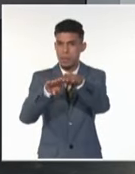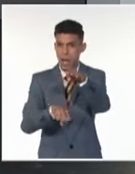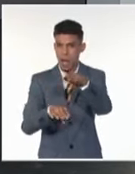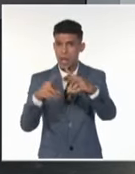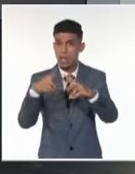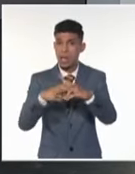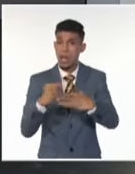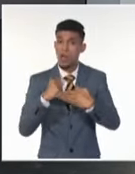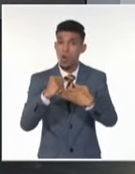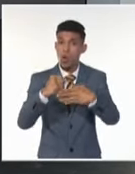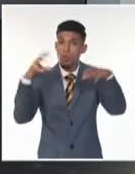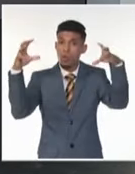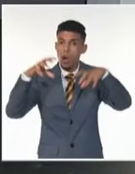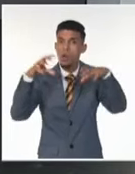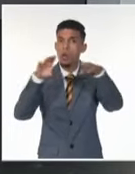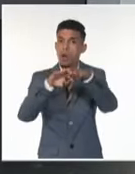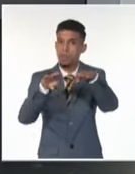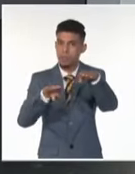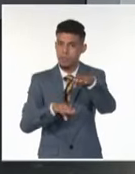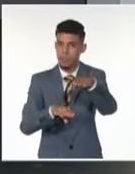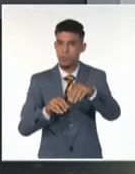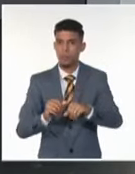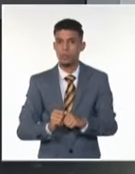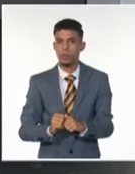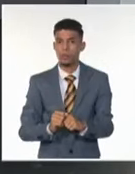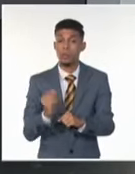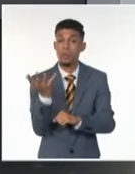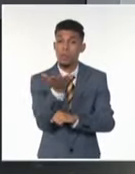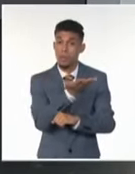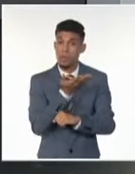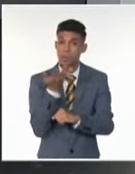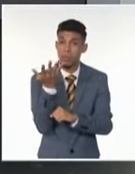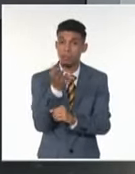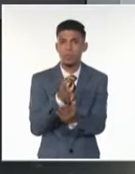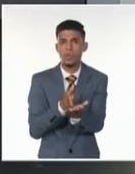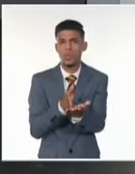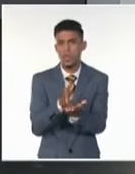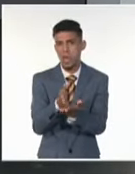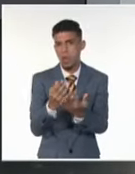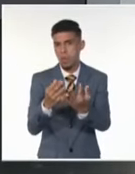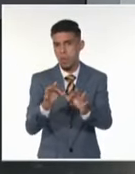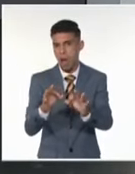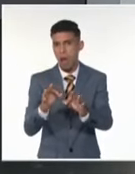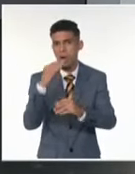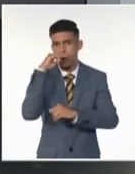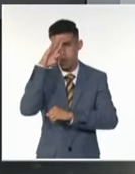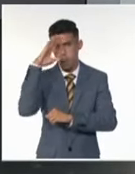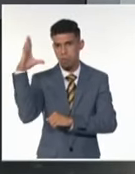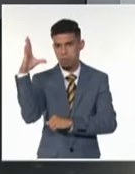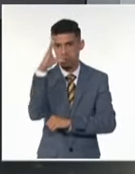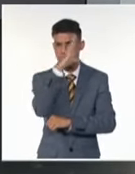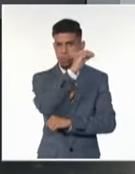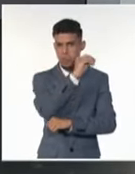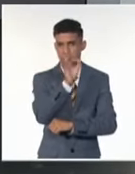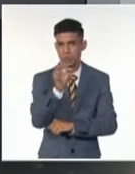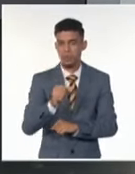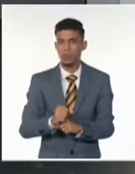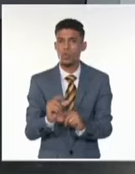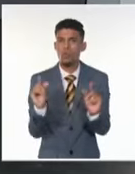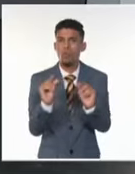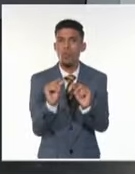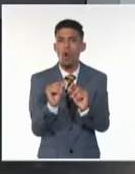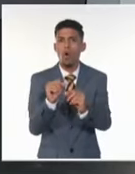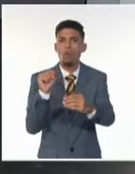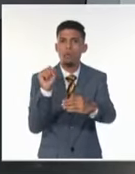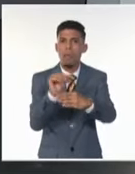ya un poco más adelante. En caso de los vientos, estos van a continuar siendo variables débiles en todo el país, con brisas durante la tarde, predominio de poco oleaje en la costa norte y